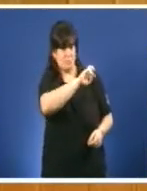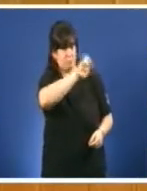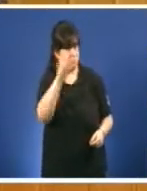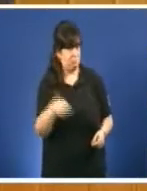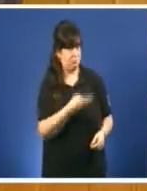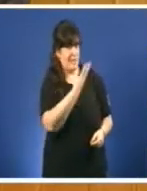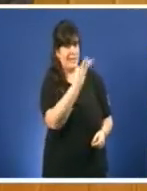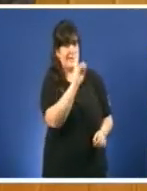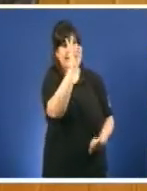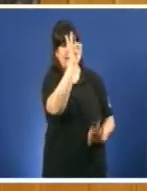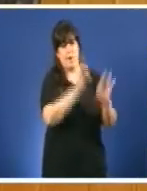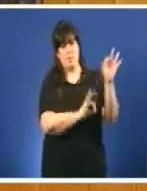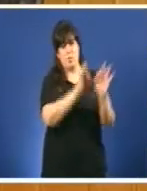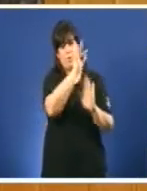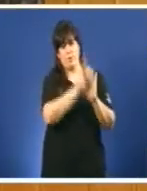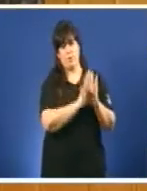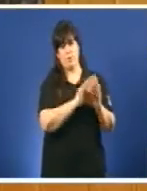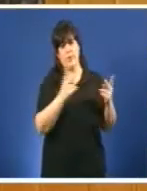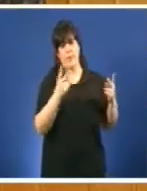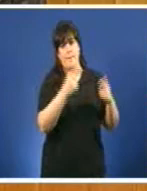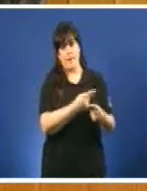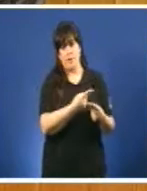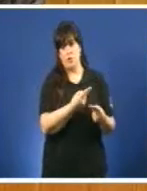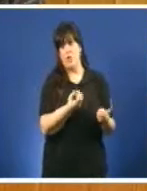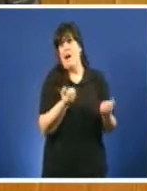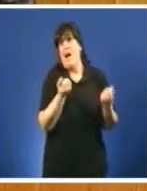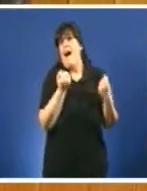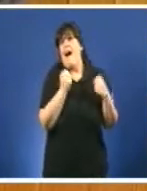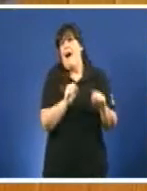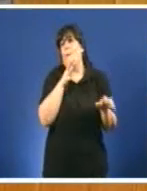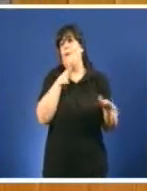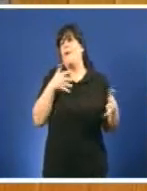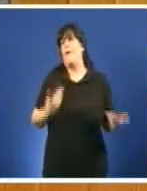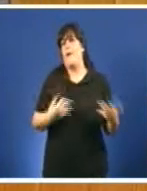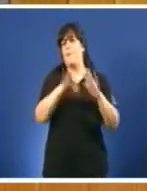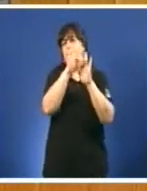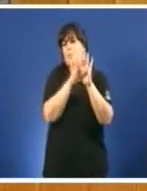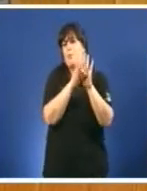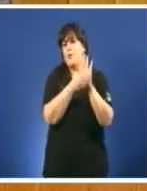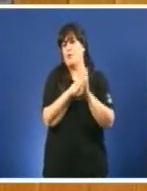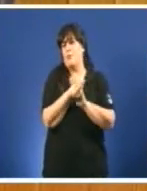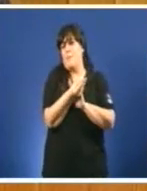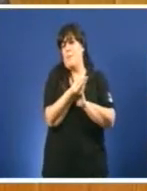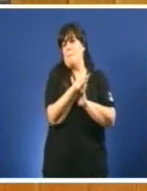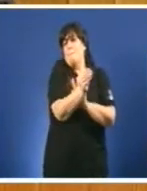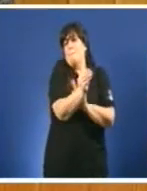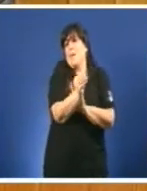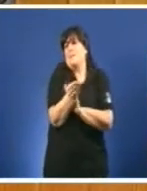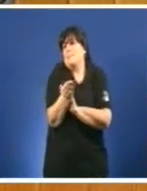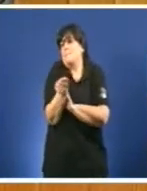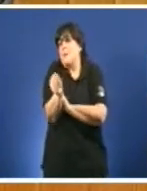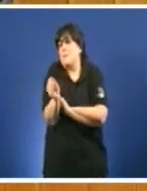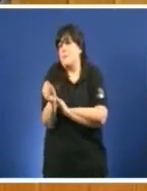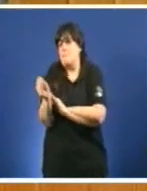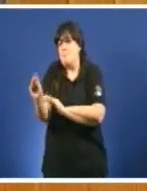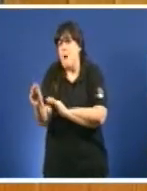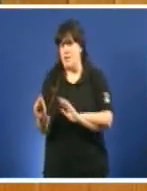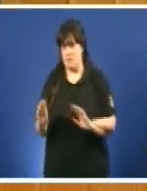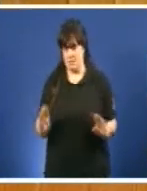incrementen lixeiramente estas partidas. Sí, señorías, escoitaron ben, pese a que